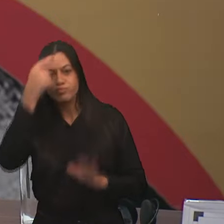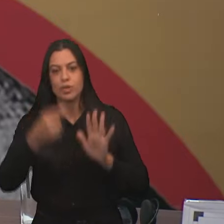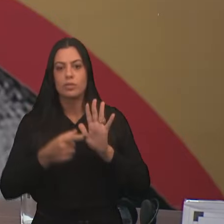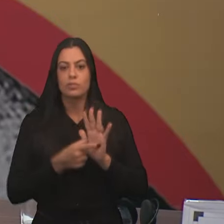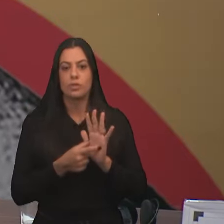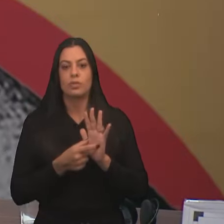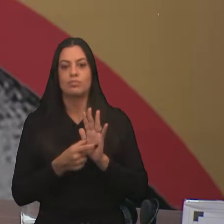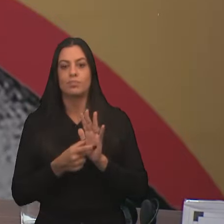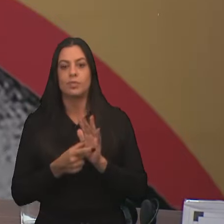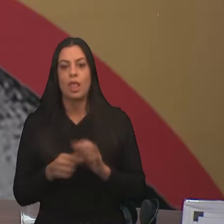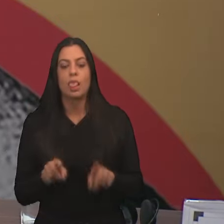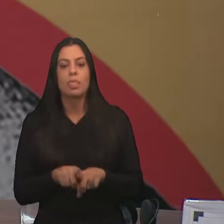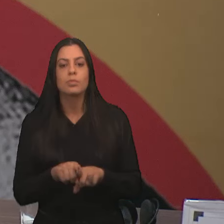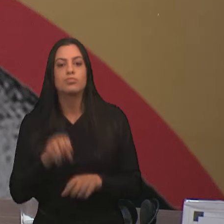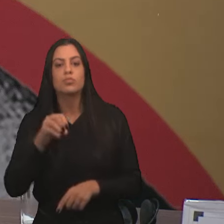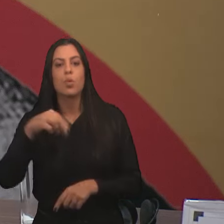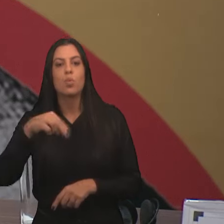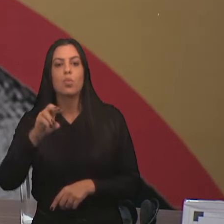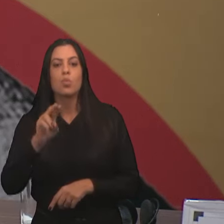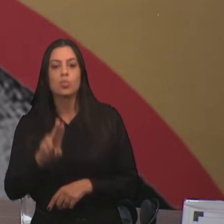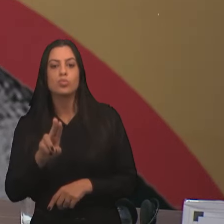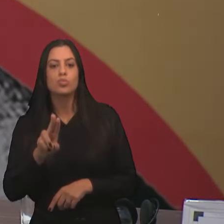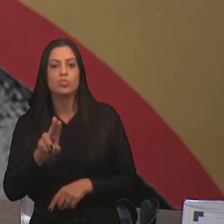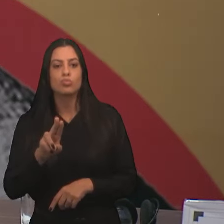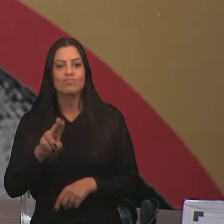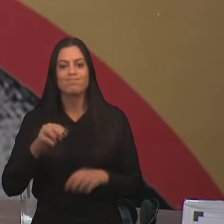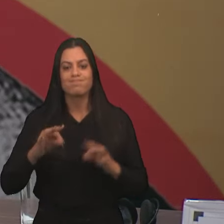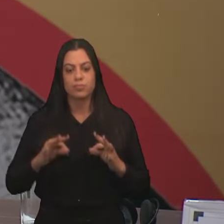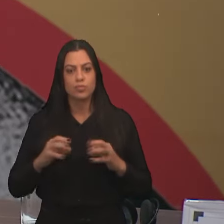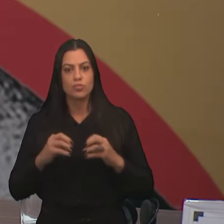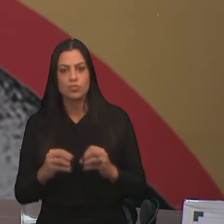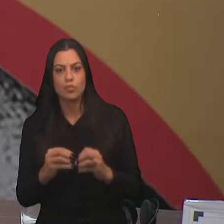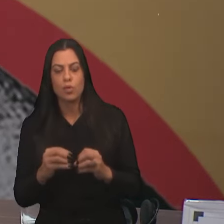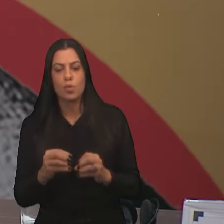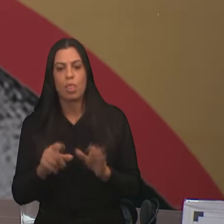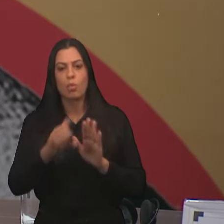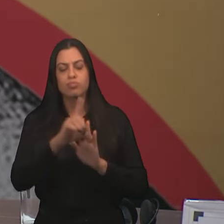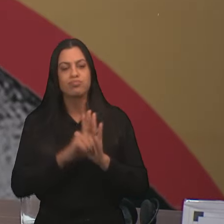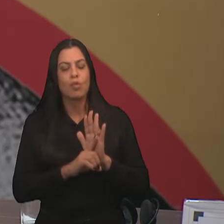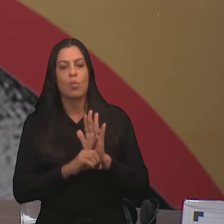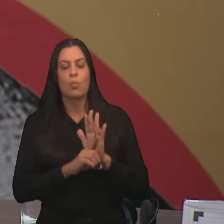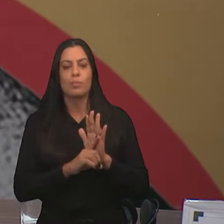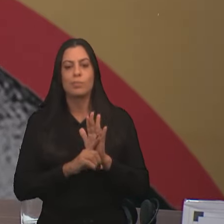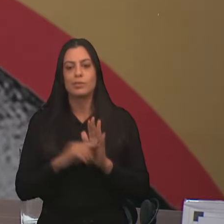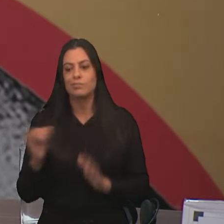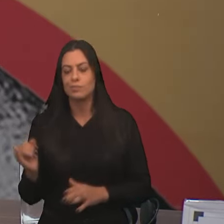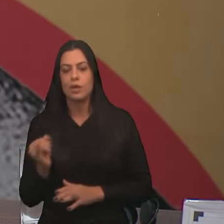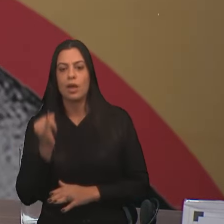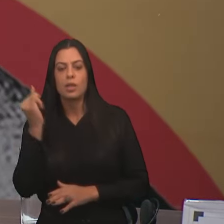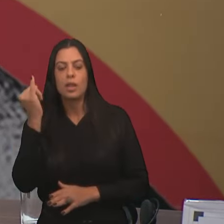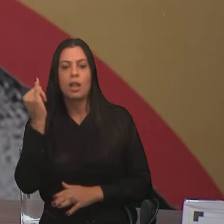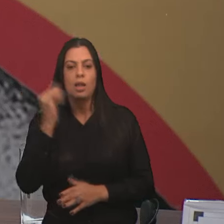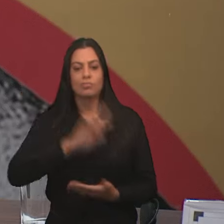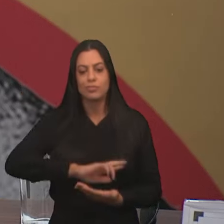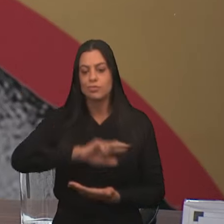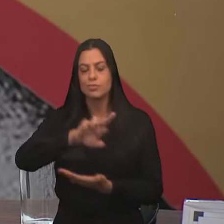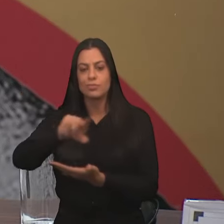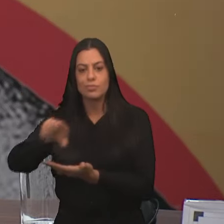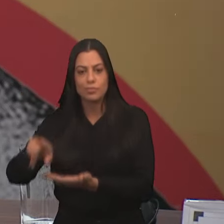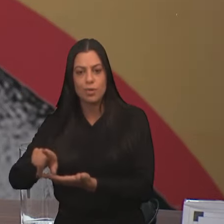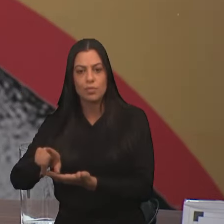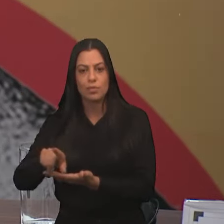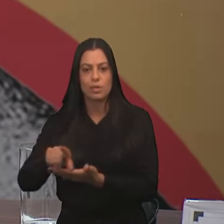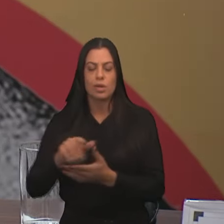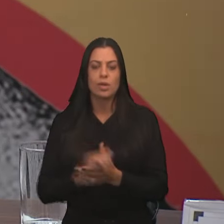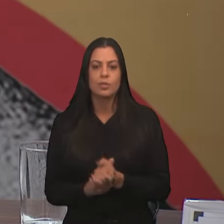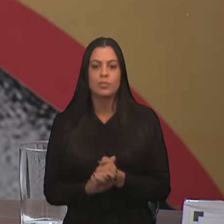La resolución de la ONU fue aprobada después de varios otros documentos internacionales importantes, como